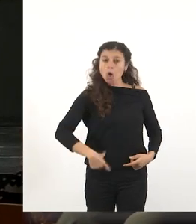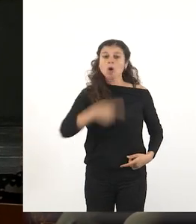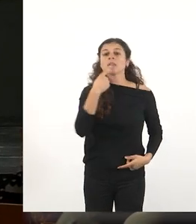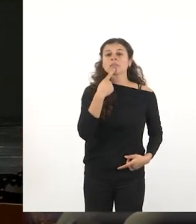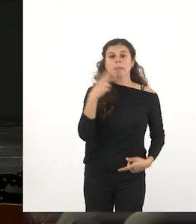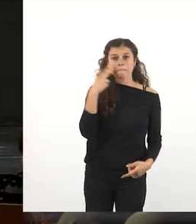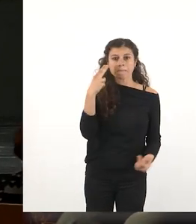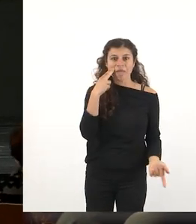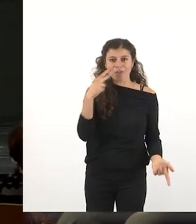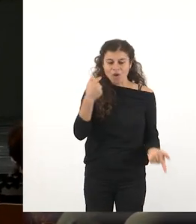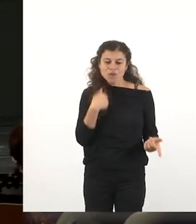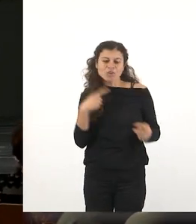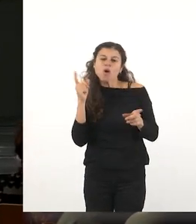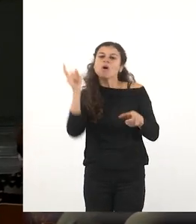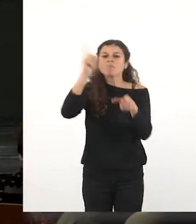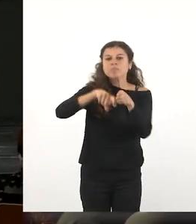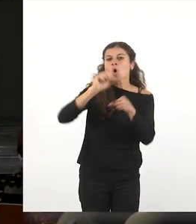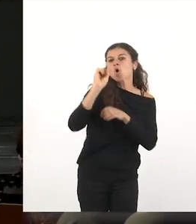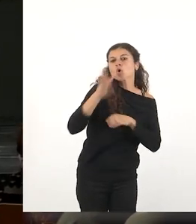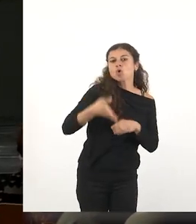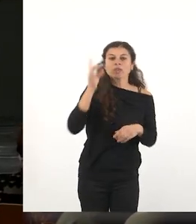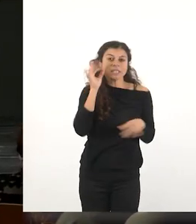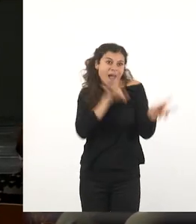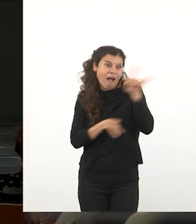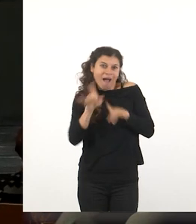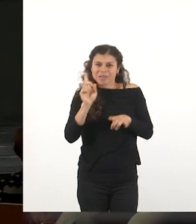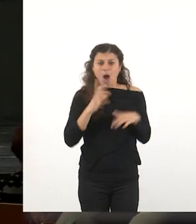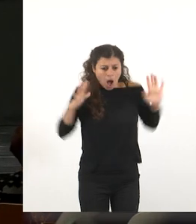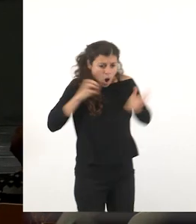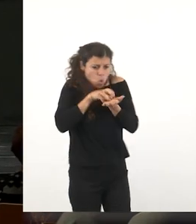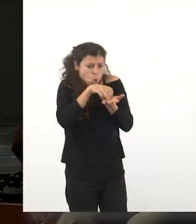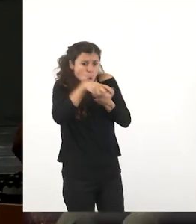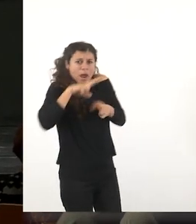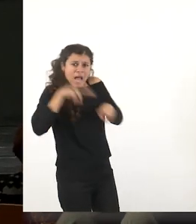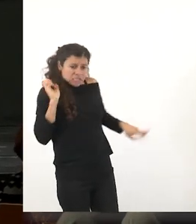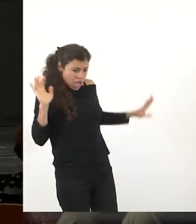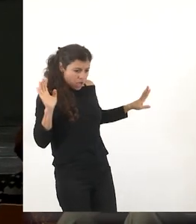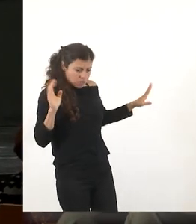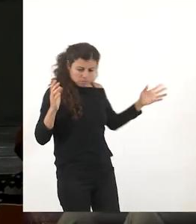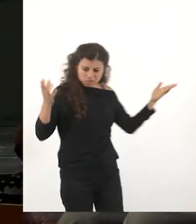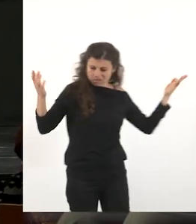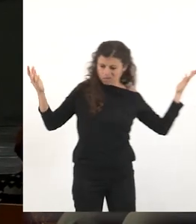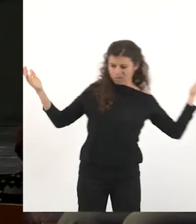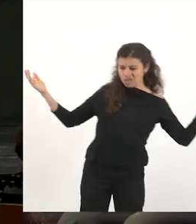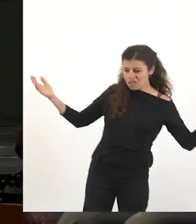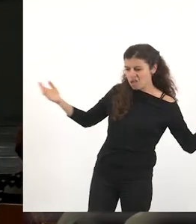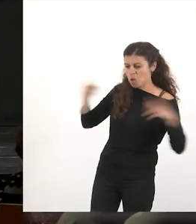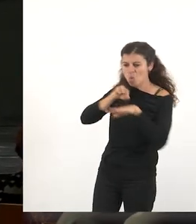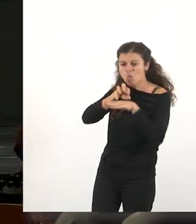pertenezco al club de chicas sexys. ¡Una cucaracha! ¡Coño! ¿A que me estás liando por una cucaracha,